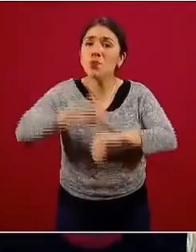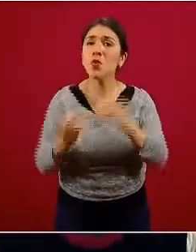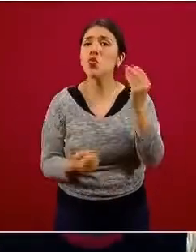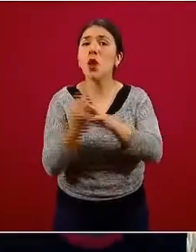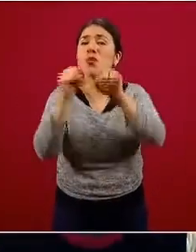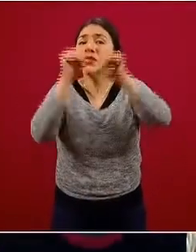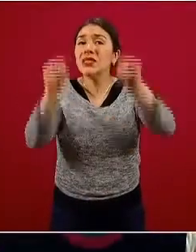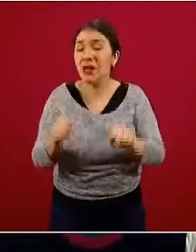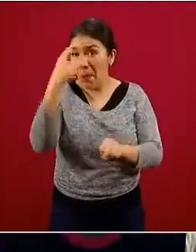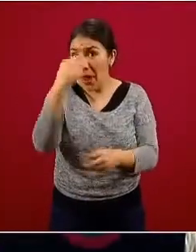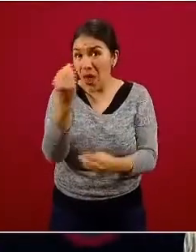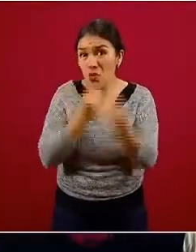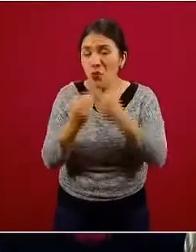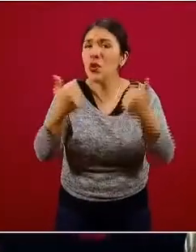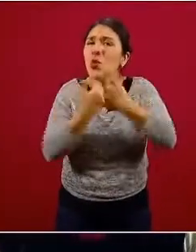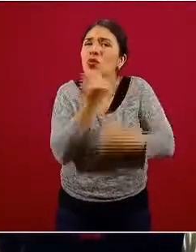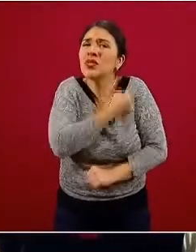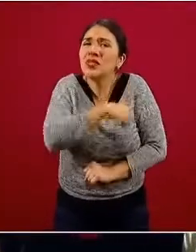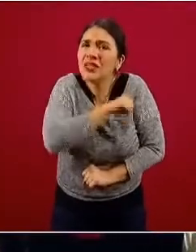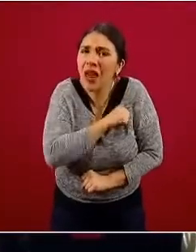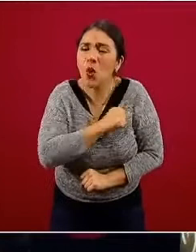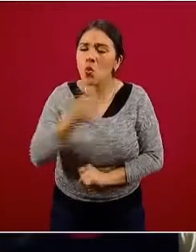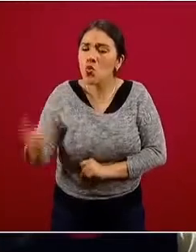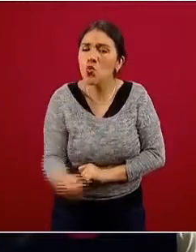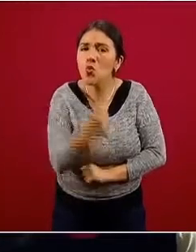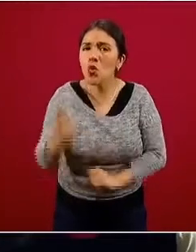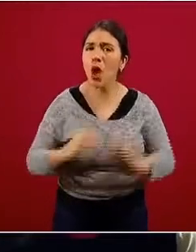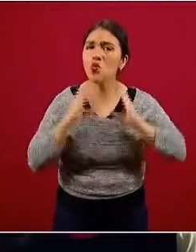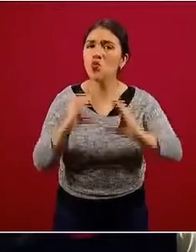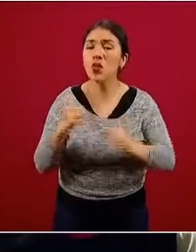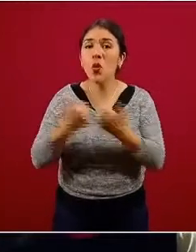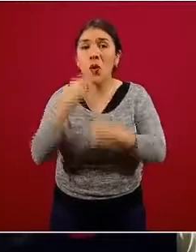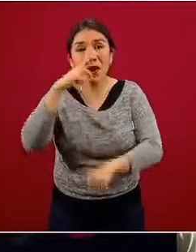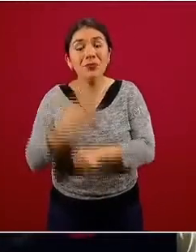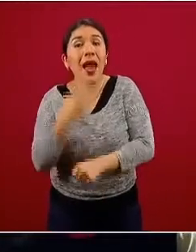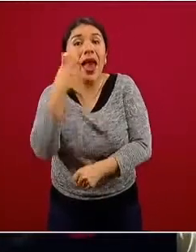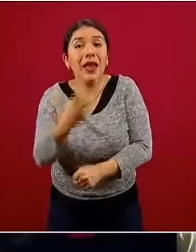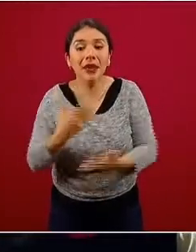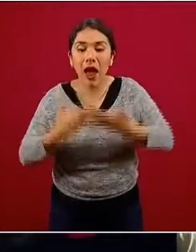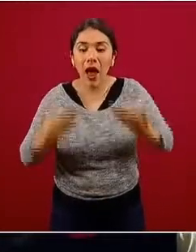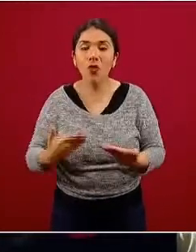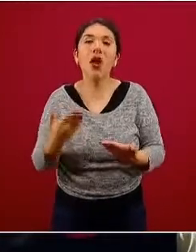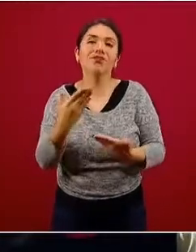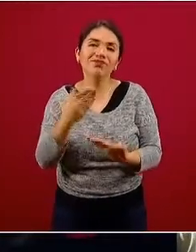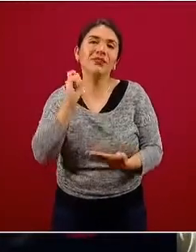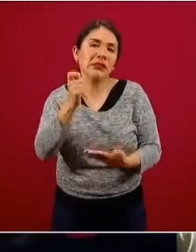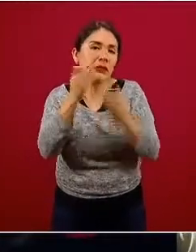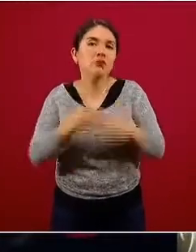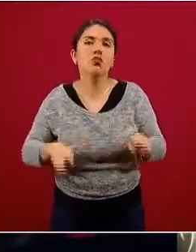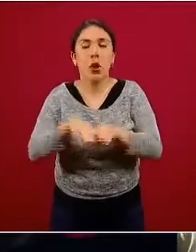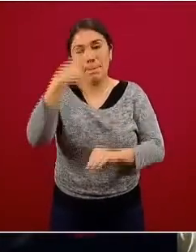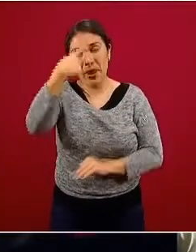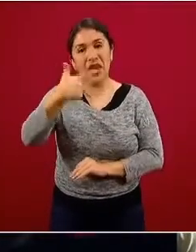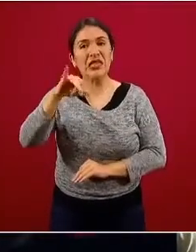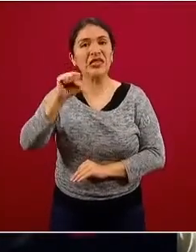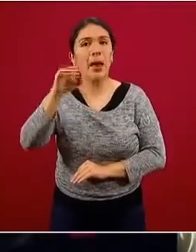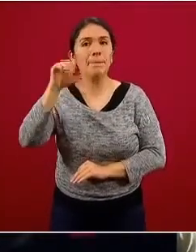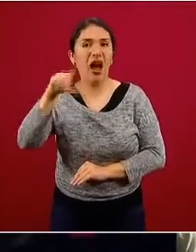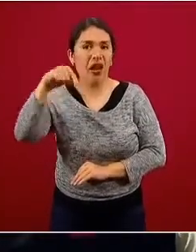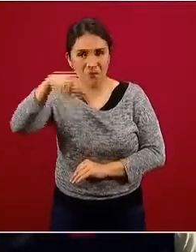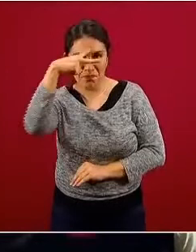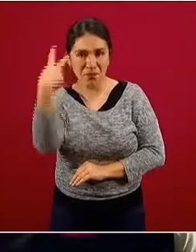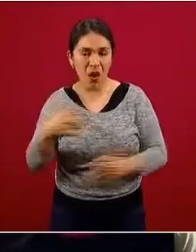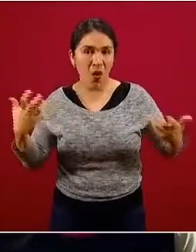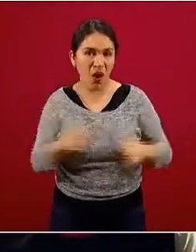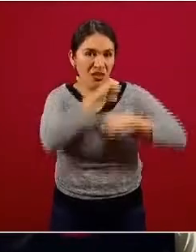sistema alimentario saludable y sostenible, y ese es el objetivo de GISAMAC en México.